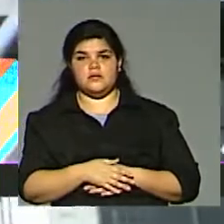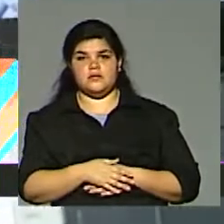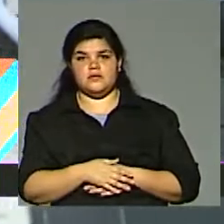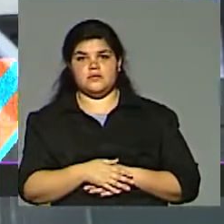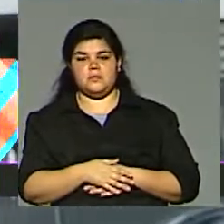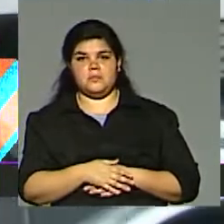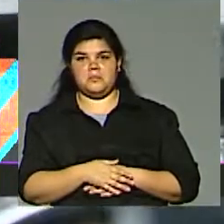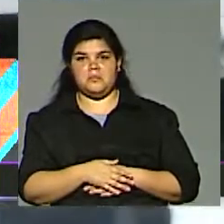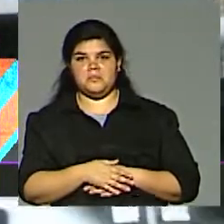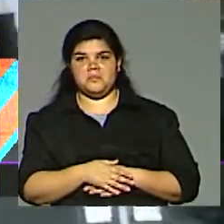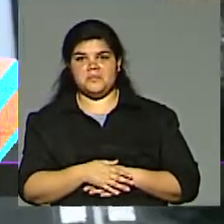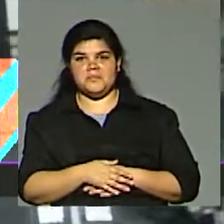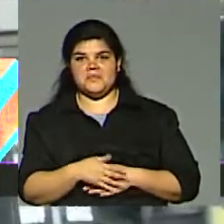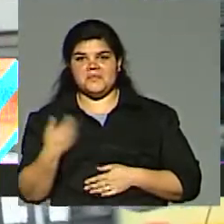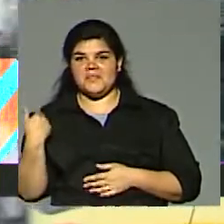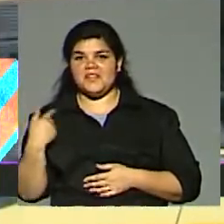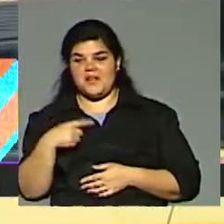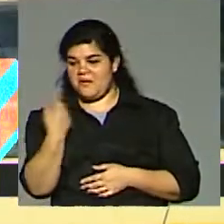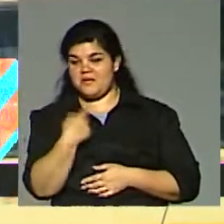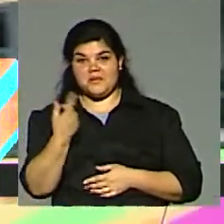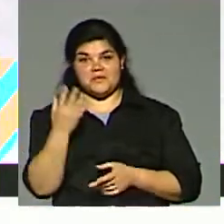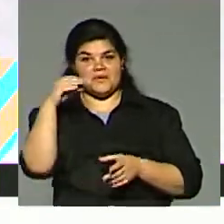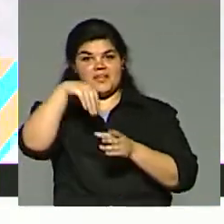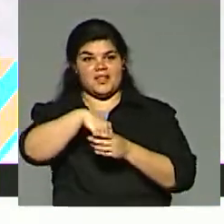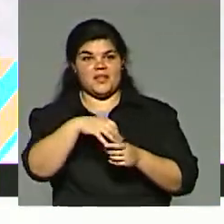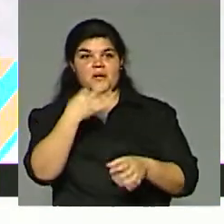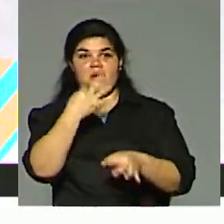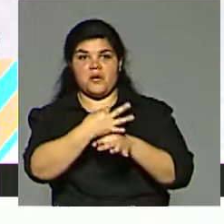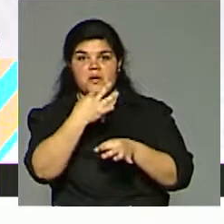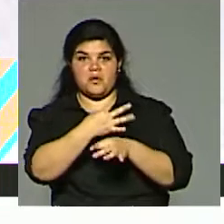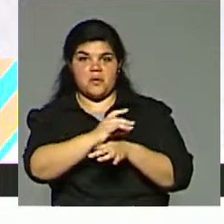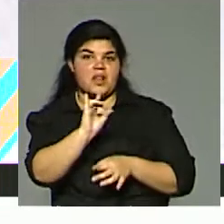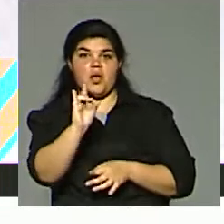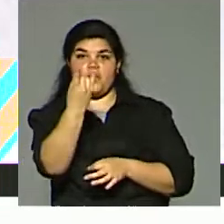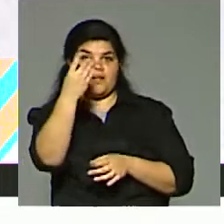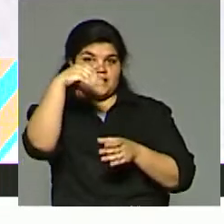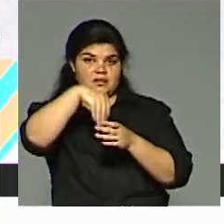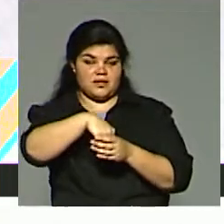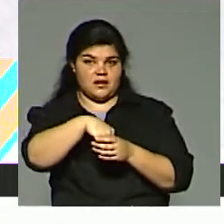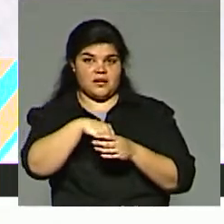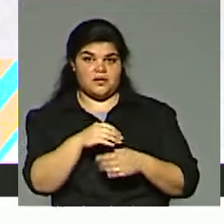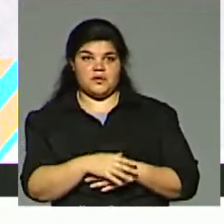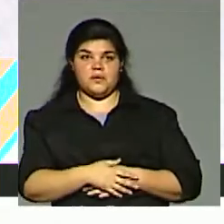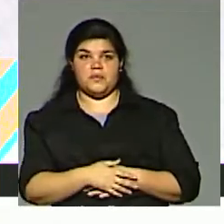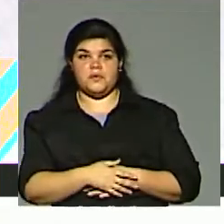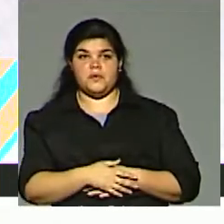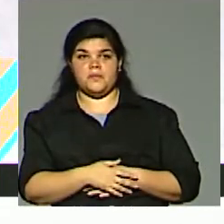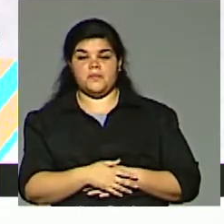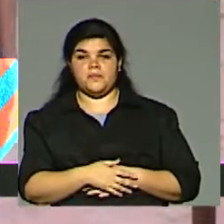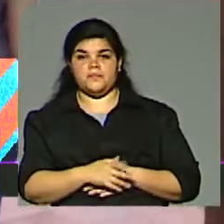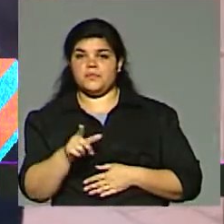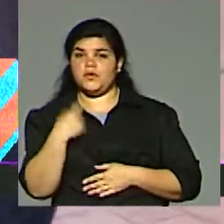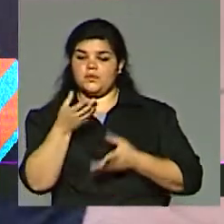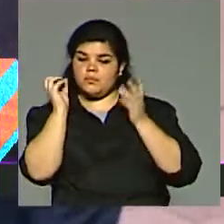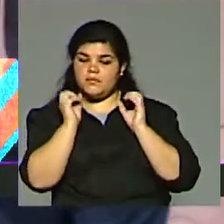este sentido, puntualmente, nosotros en nuestros colegios, en el nivel preuniversitario de los colegios de la UNCUYO, iniciamos